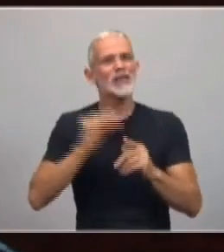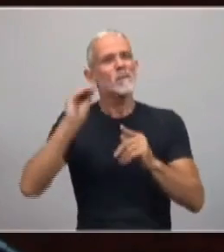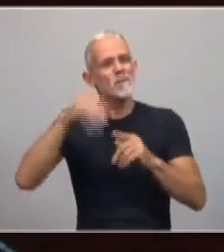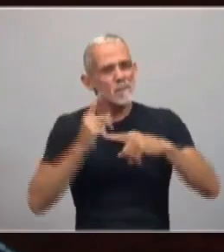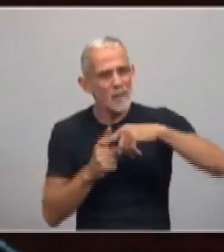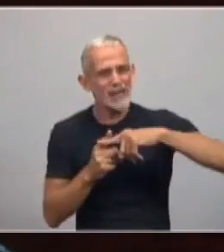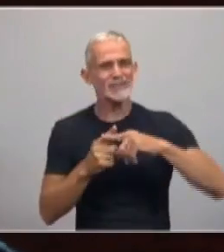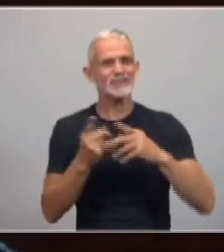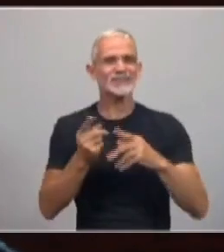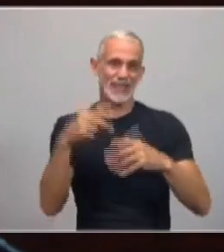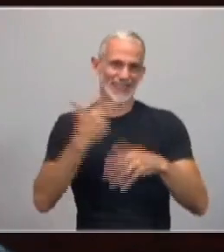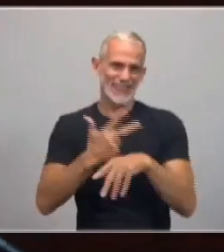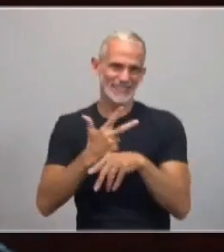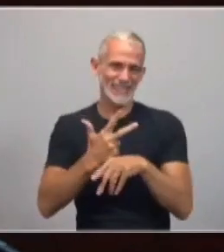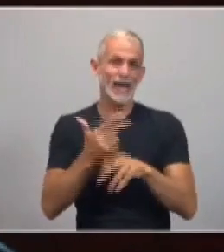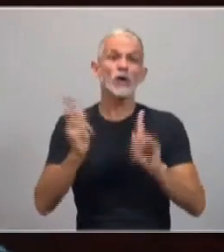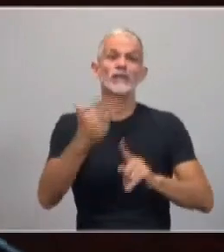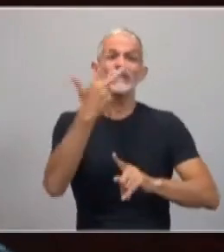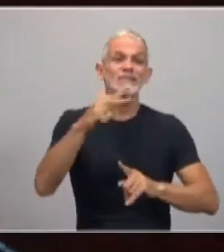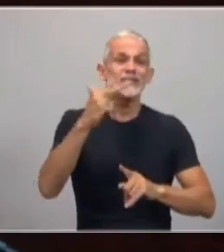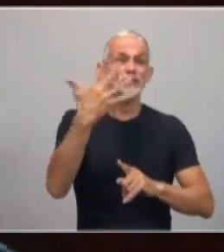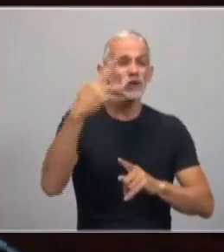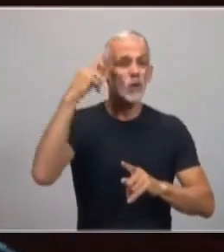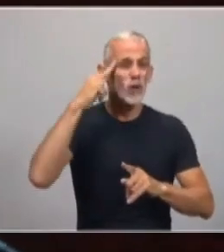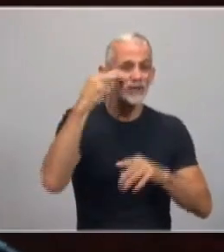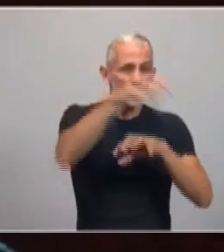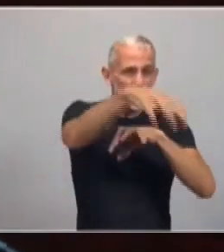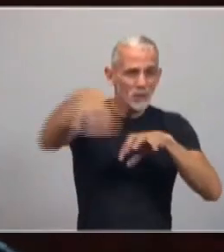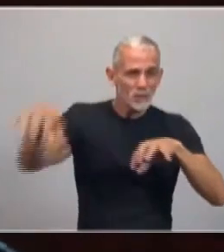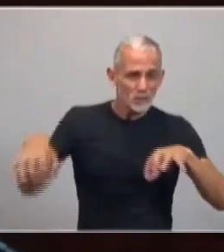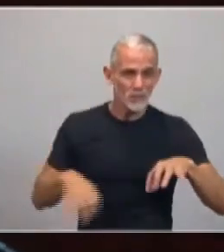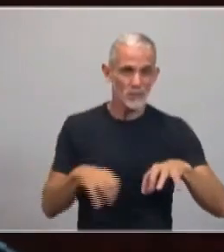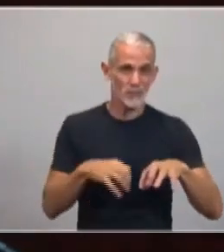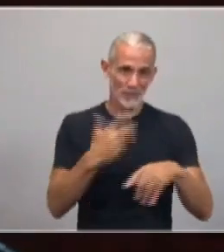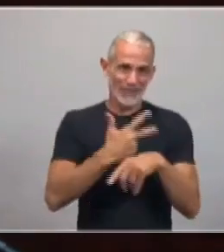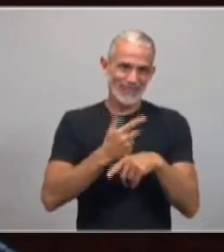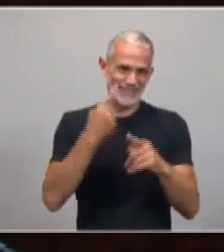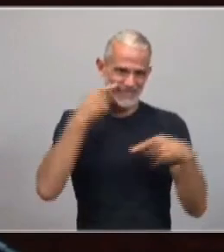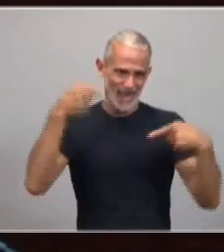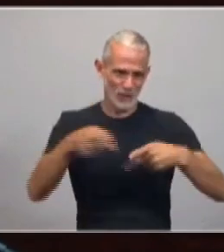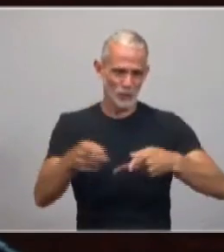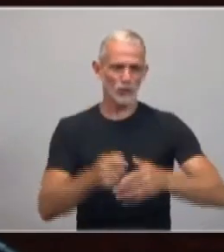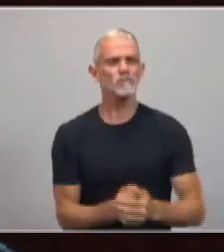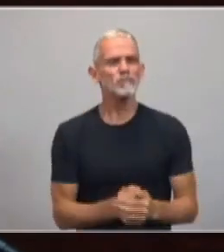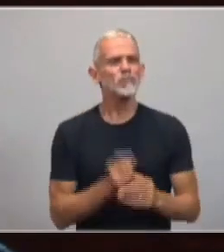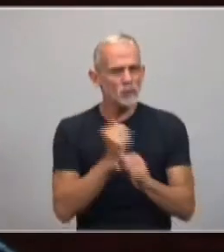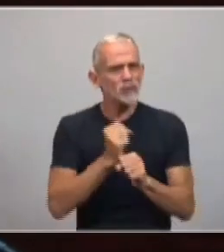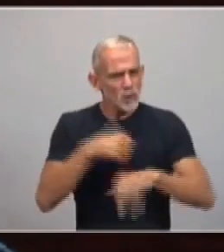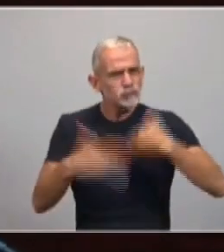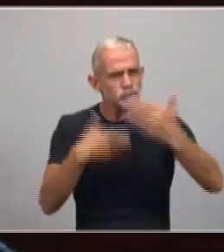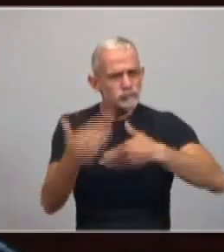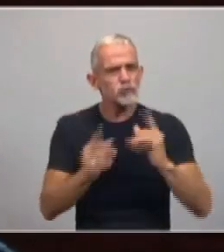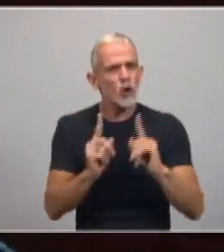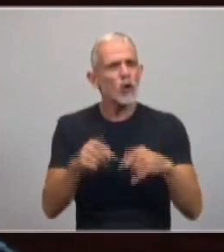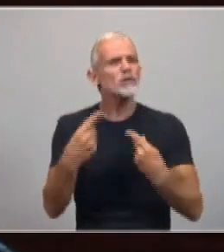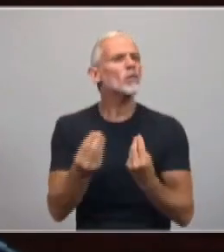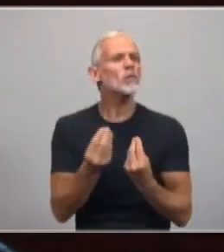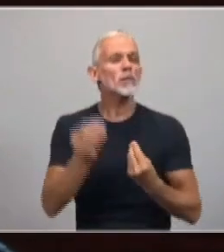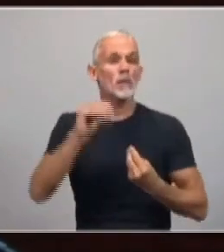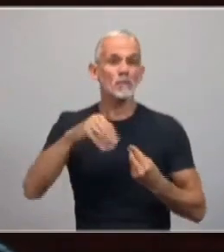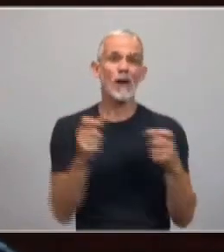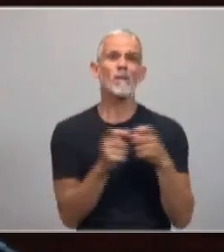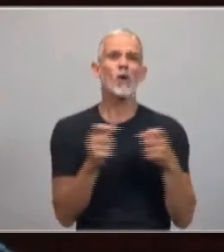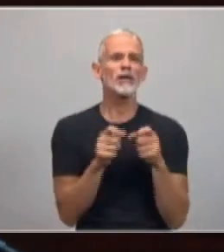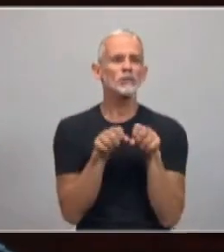alcanzando 359 instituciones educativas. Seguiremos trabajando en la ampliación del